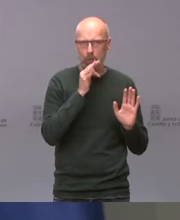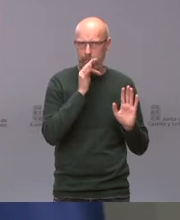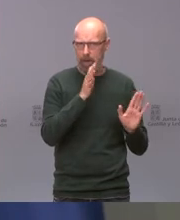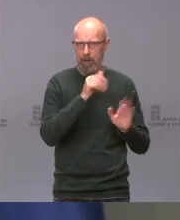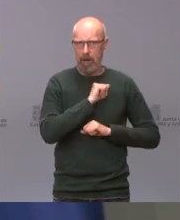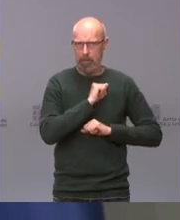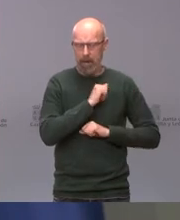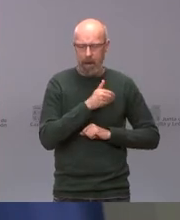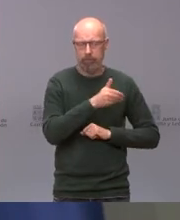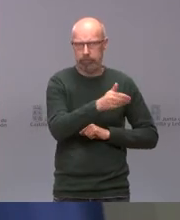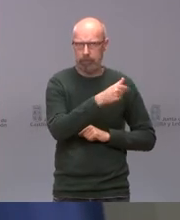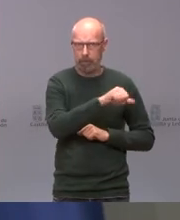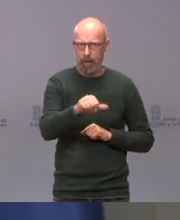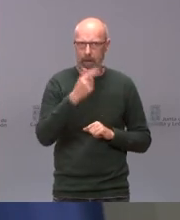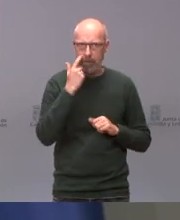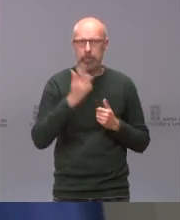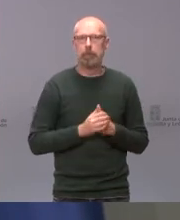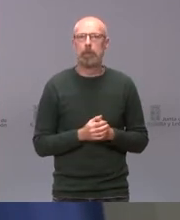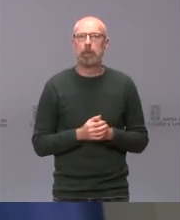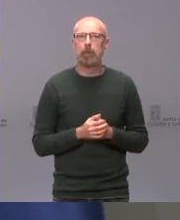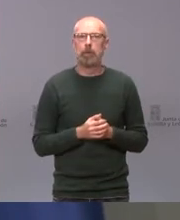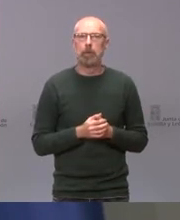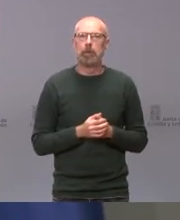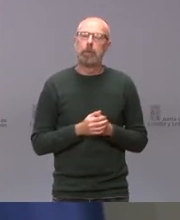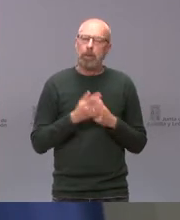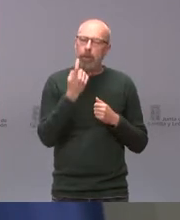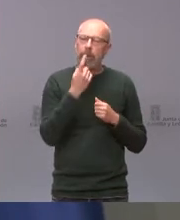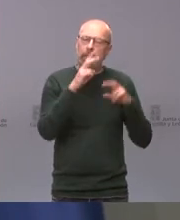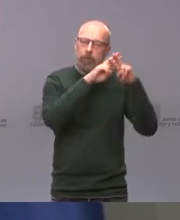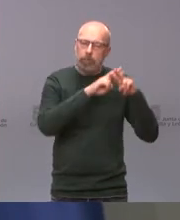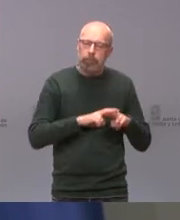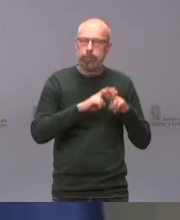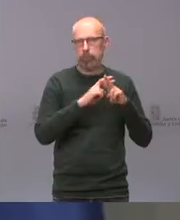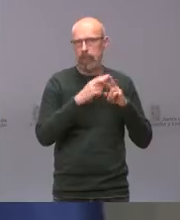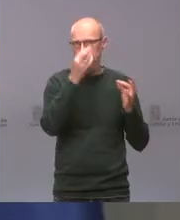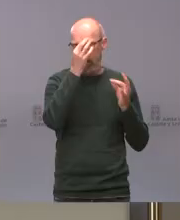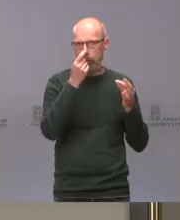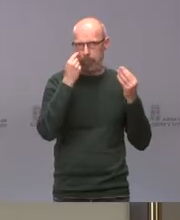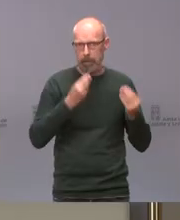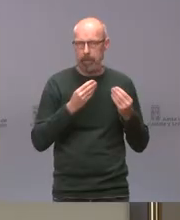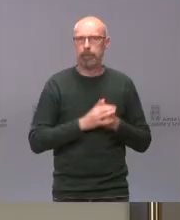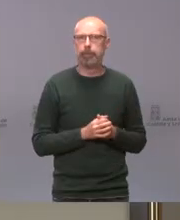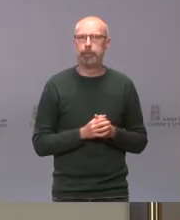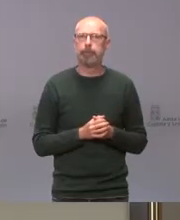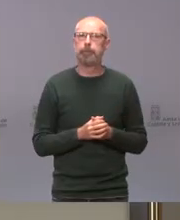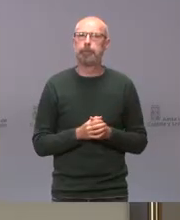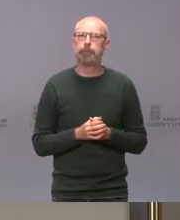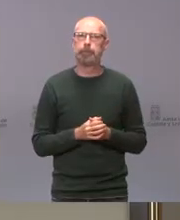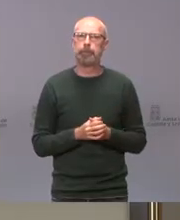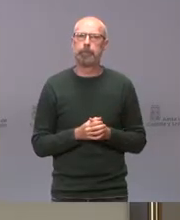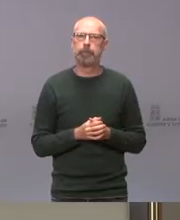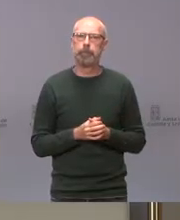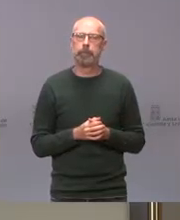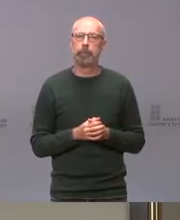Cuando digo salvo catástrofe, digo, oiga, vamos a ver cómo va la incidencia estos días, ¿vale? ¿Adjudicar a las personas que el lunes salían de